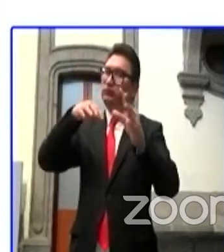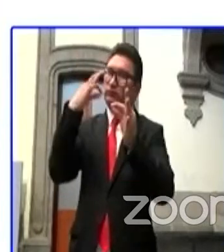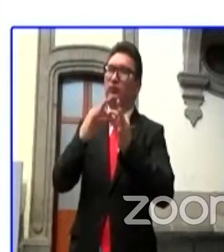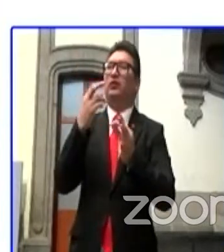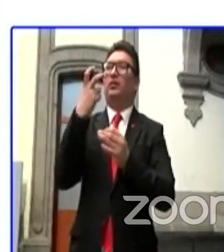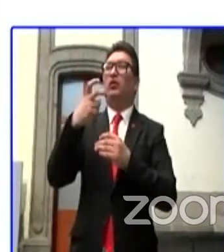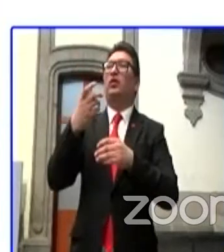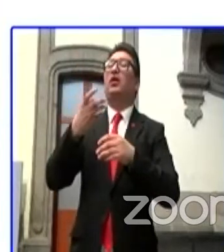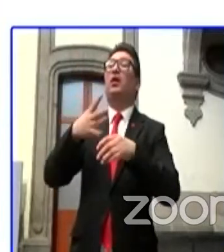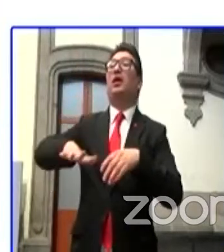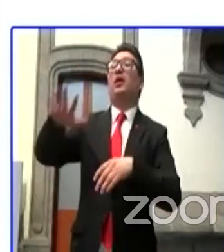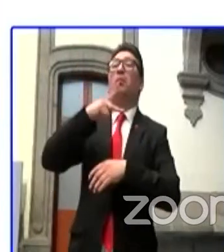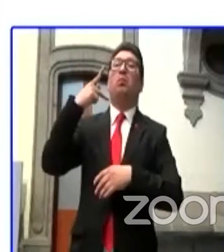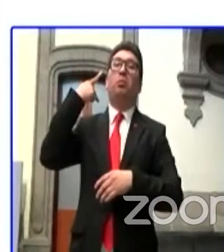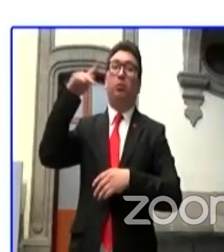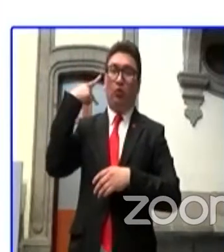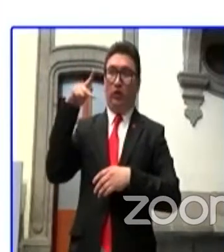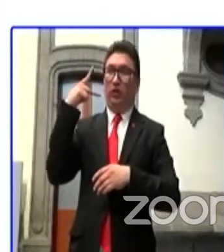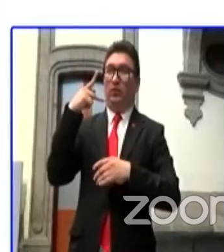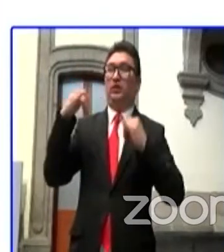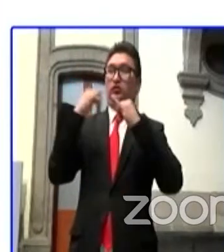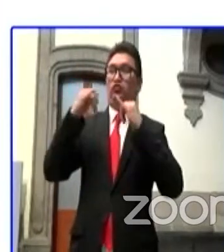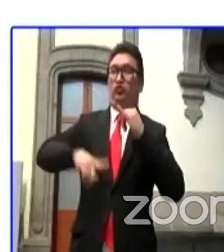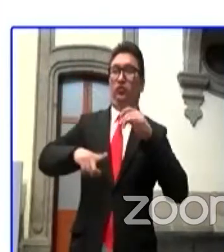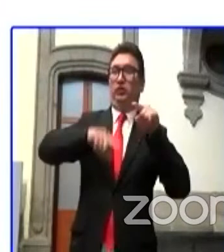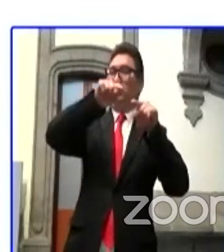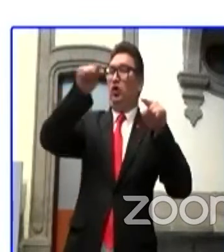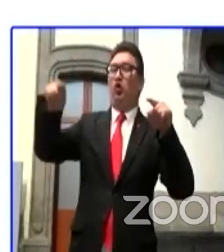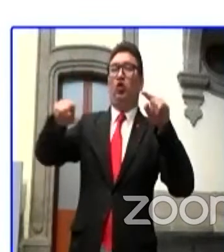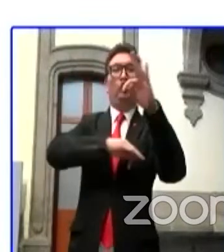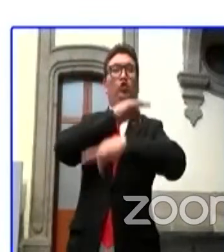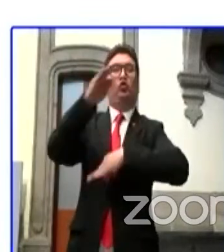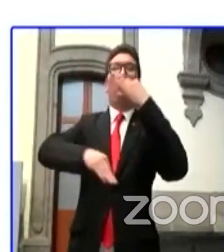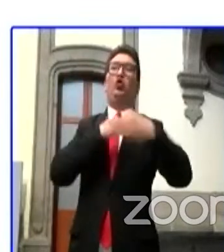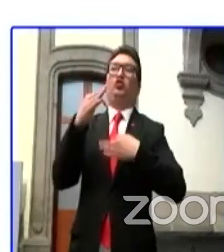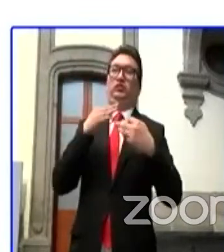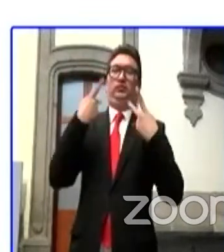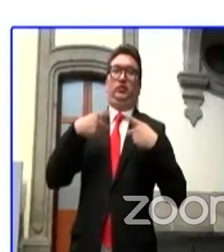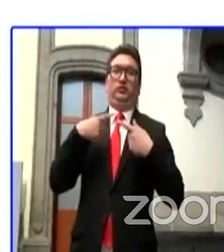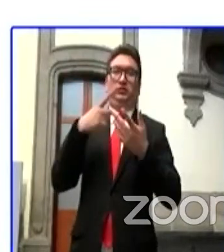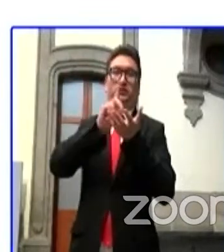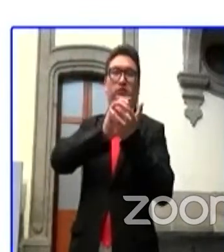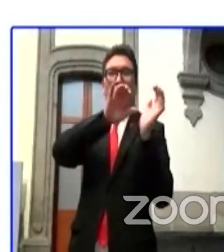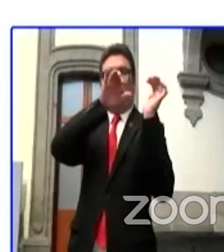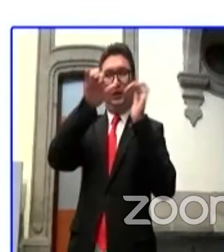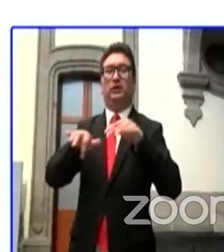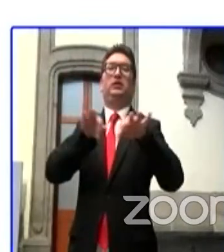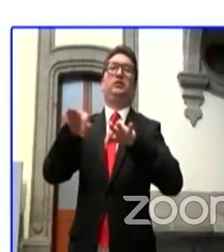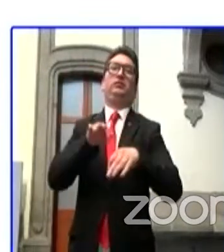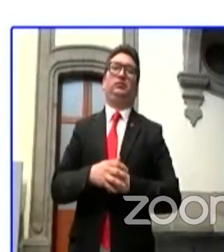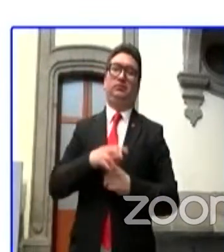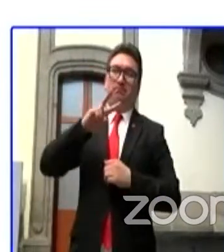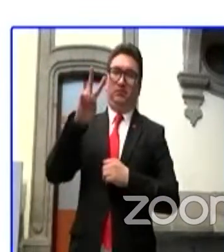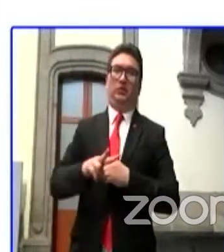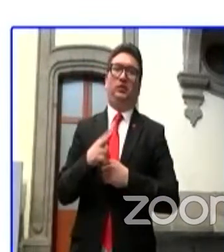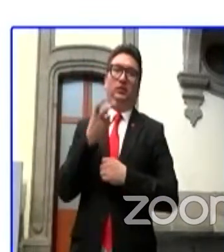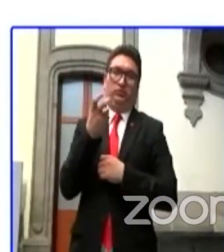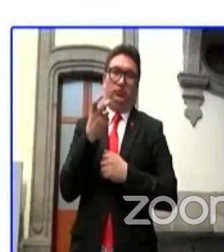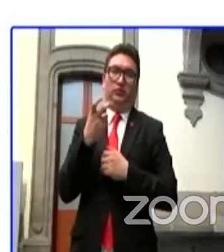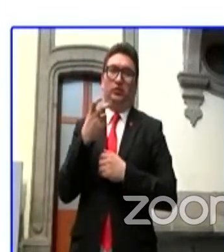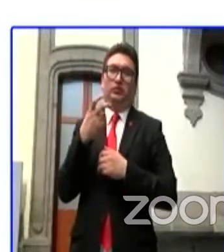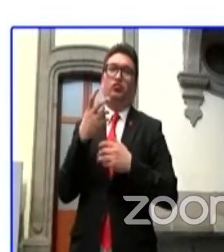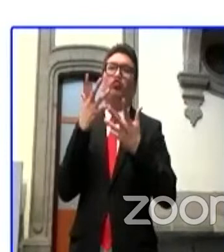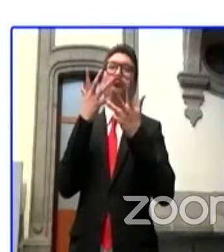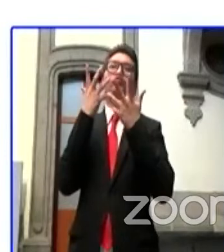Estado de Puebla tenga en todas sus dependencias públicas activos a personas con discapacidad. Y bueno, ese es como reto